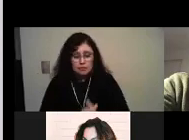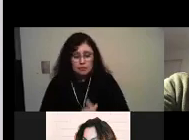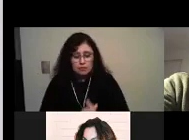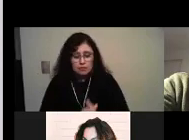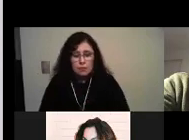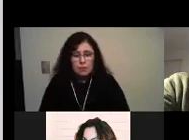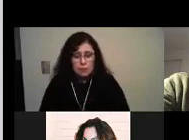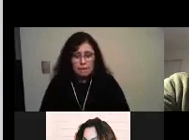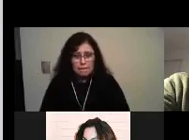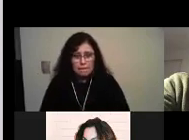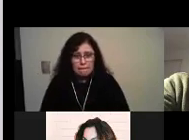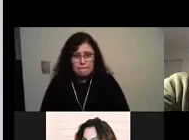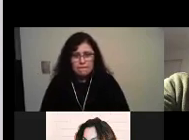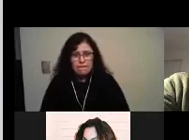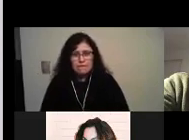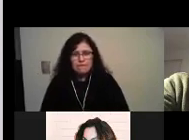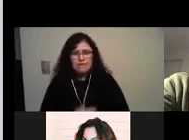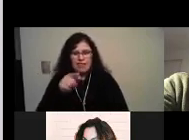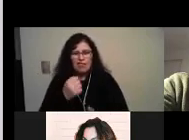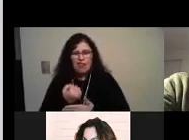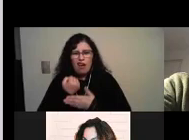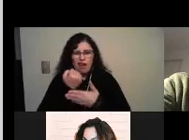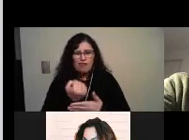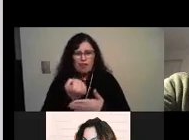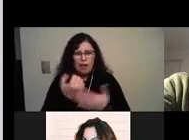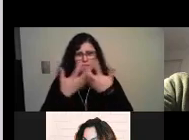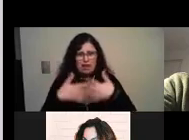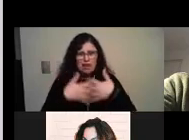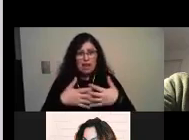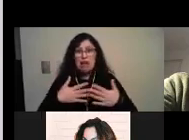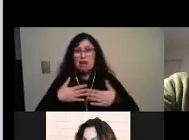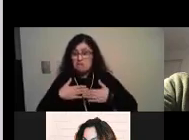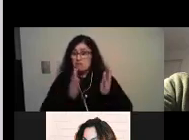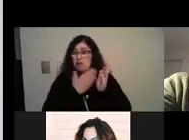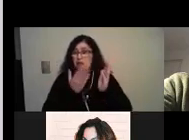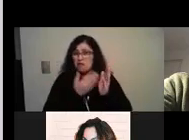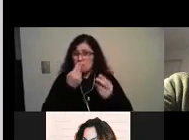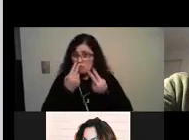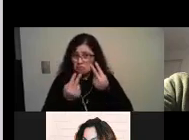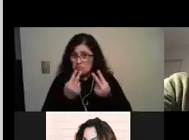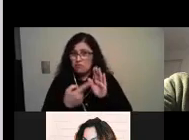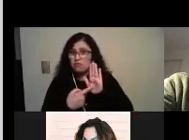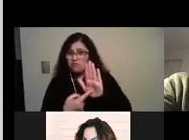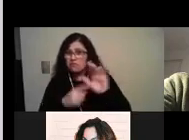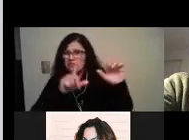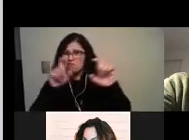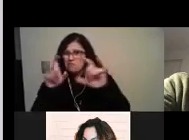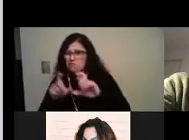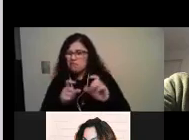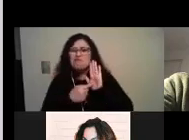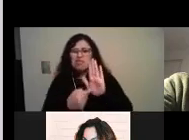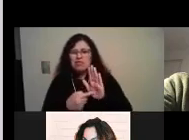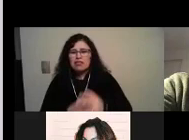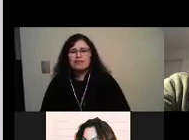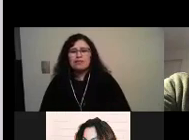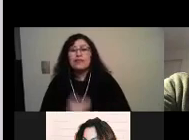y estas son las ayudas mecánicas, ¿ya? Este manual a mí me gustó mucho porque es bien gráfico, ¿ya? Para transferir uno puede